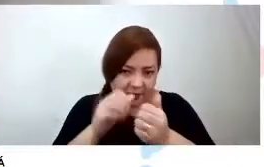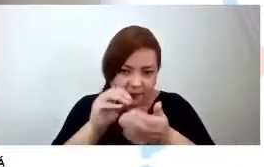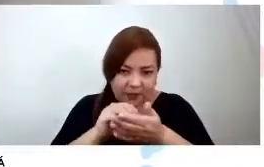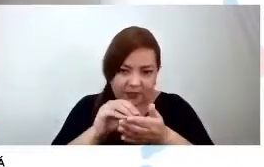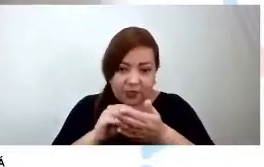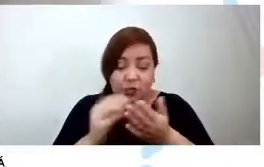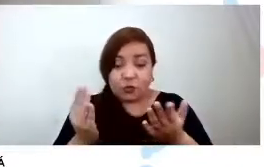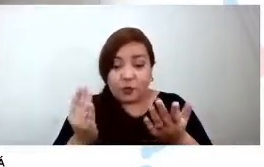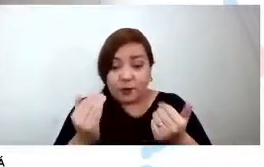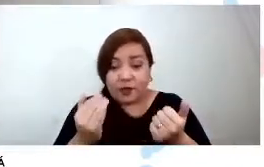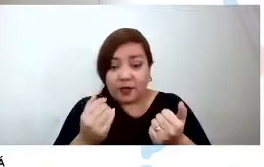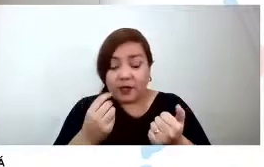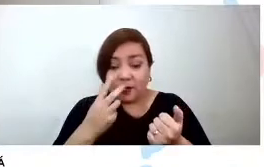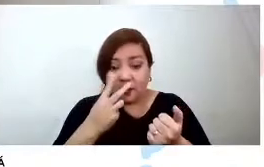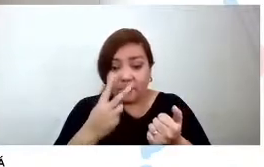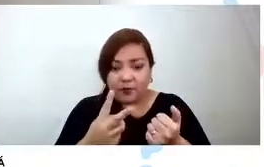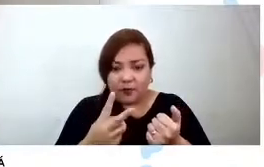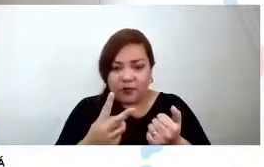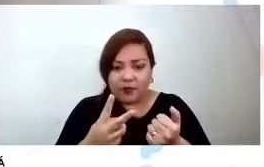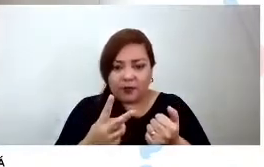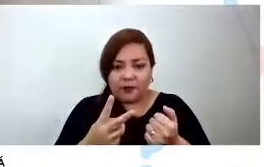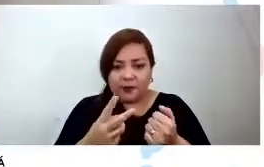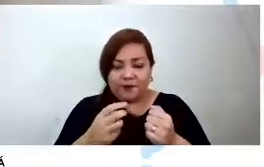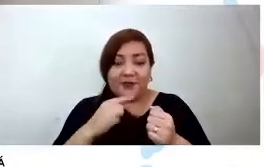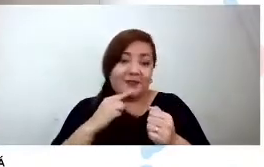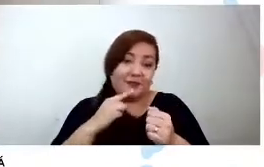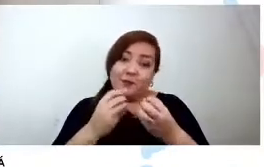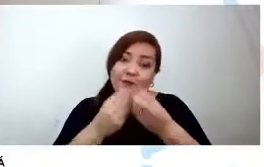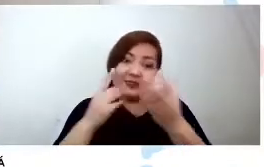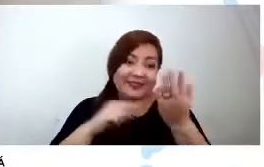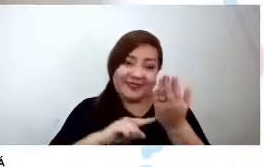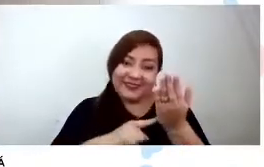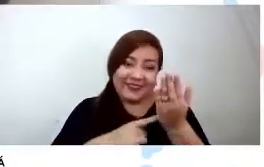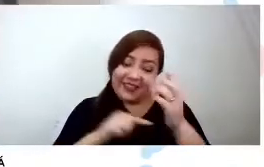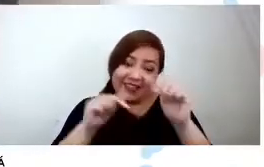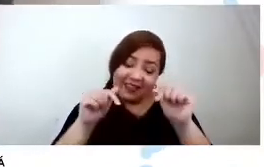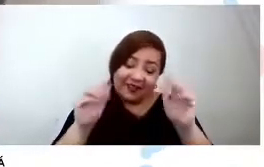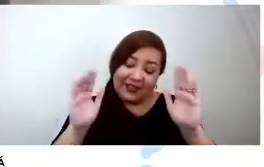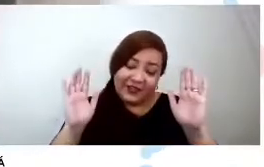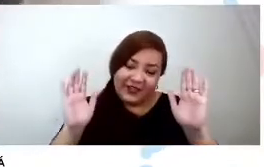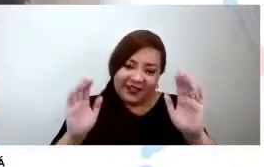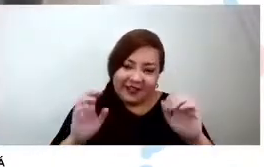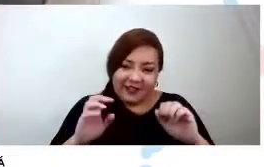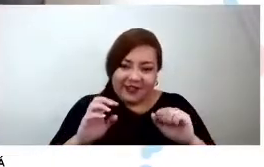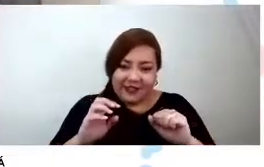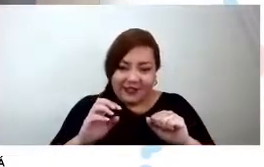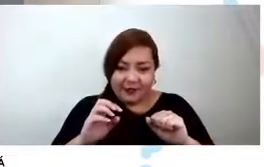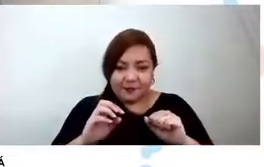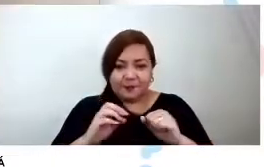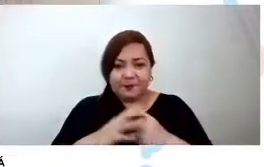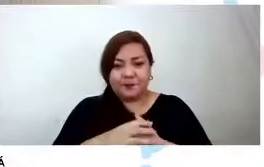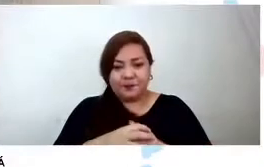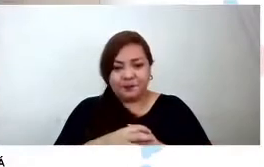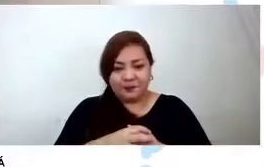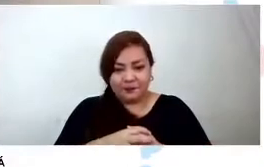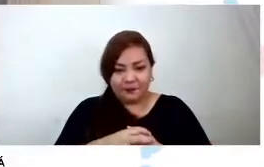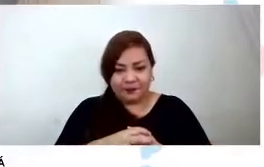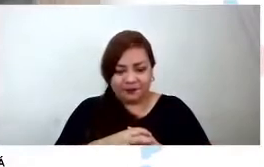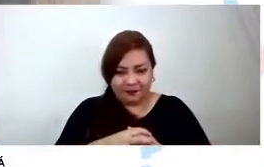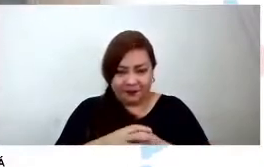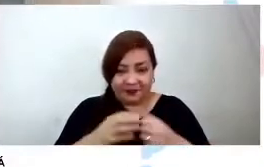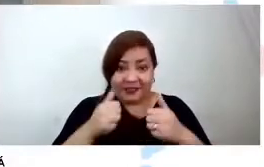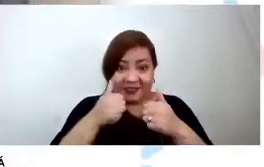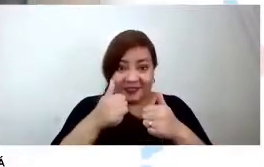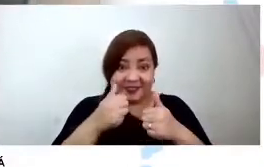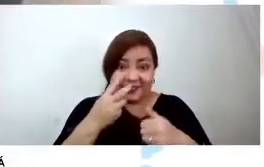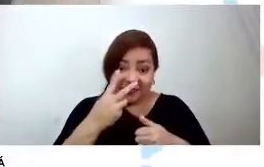esperaría que el celular, tenemos tanta tecnología como no vamos a filmar bien. ¿Sí? ¿Se ve súper